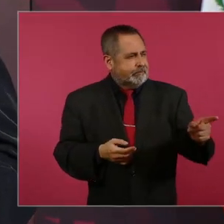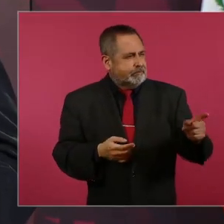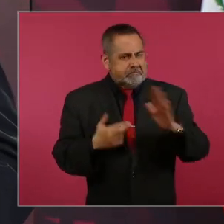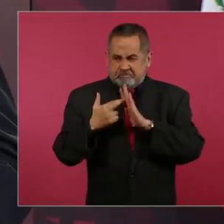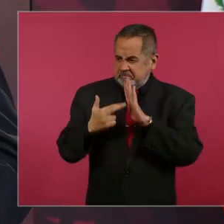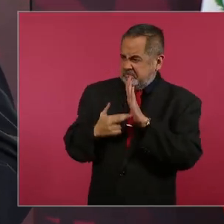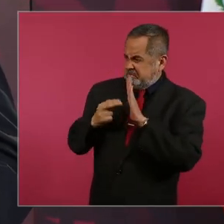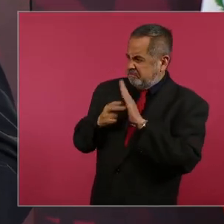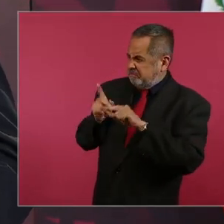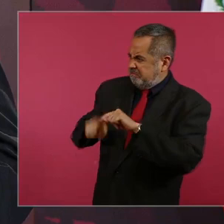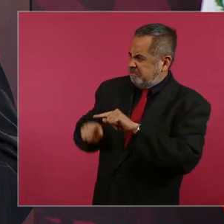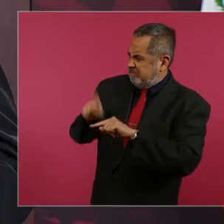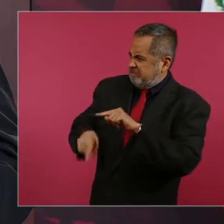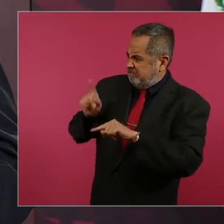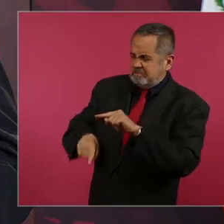están